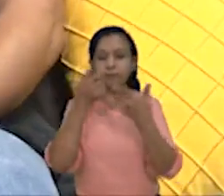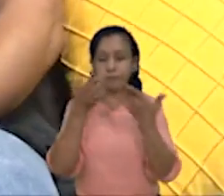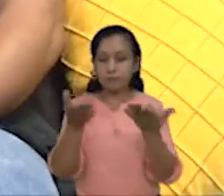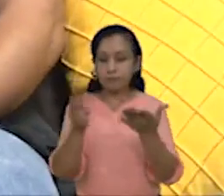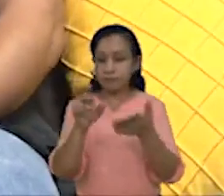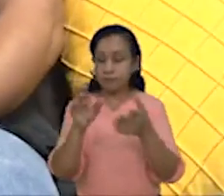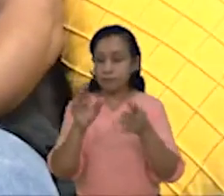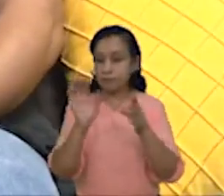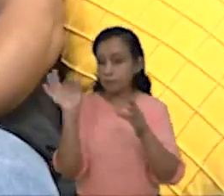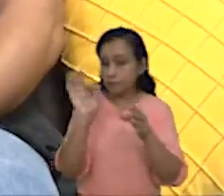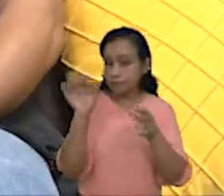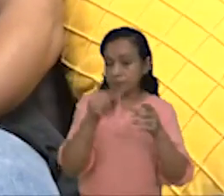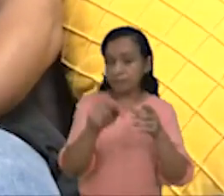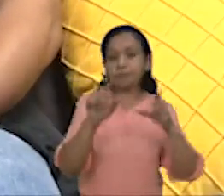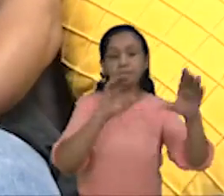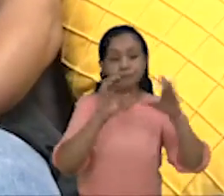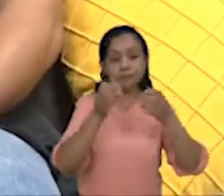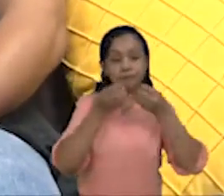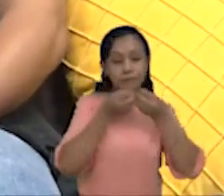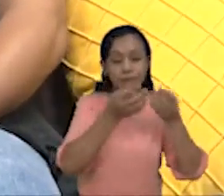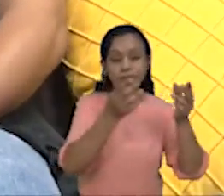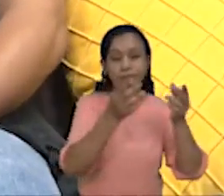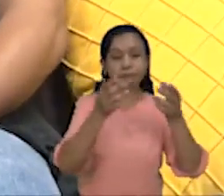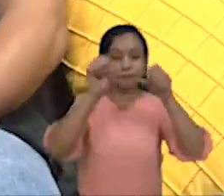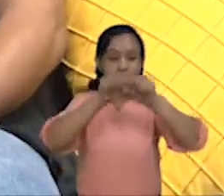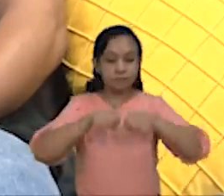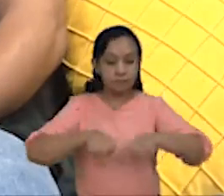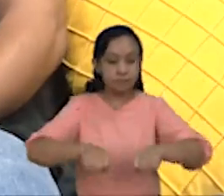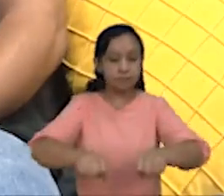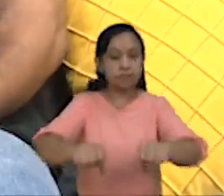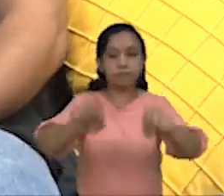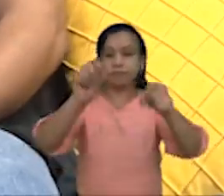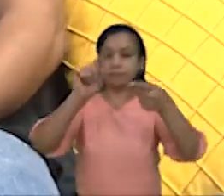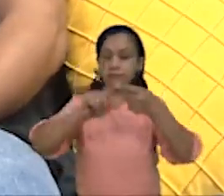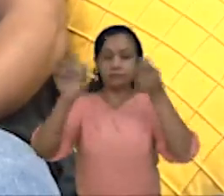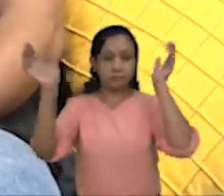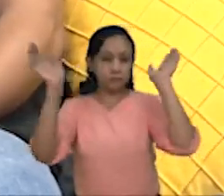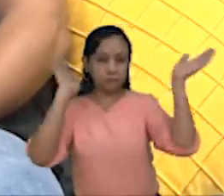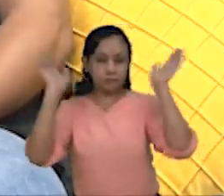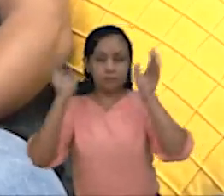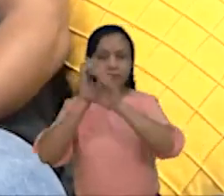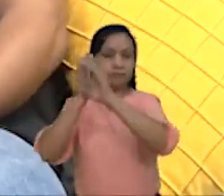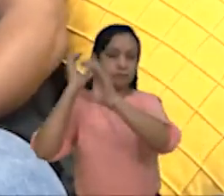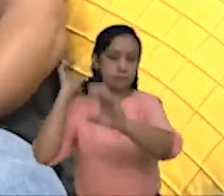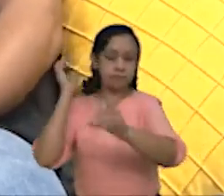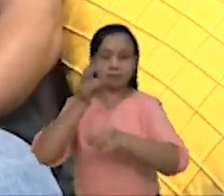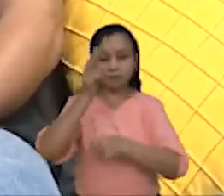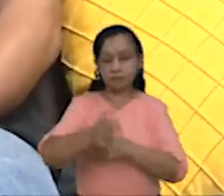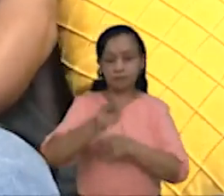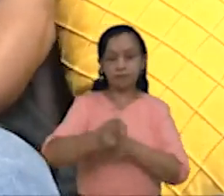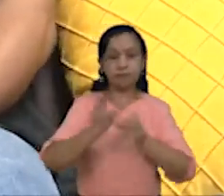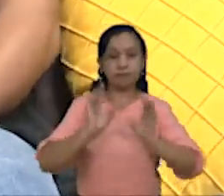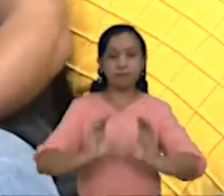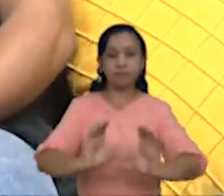expresión, pero nosotros... en cualquier parte, en un supermercado, en el mercado, en un autobús, en el taxi, en la calle,